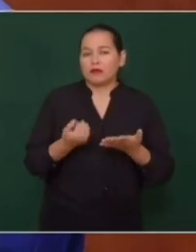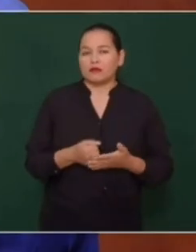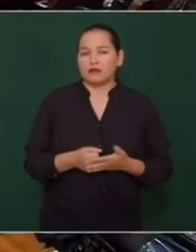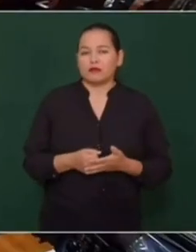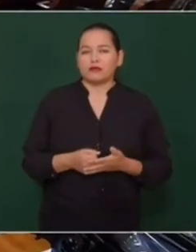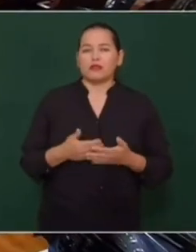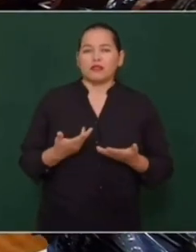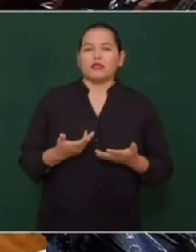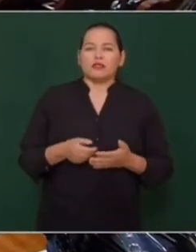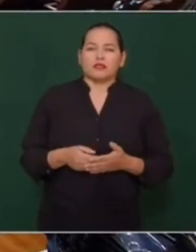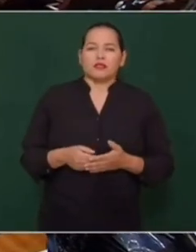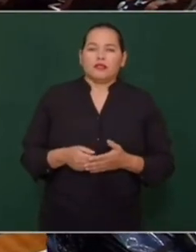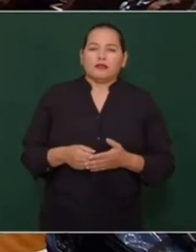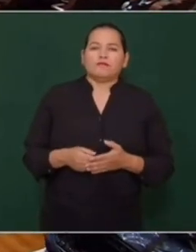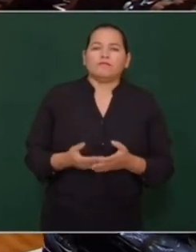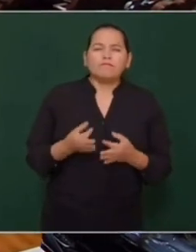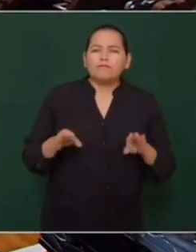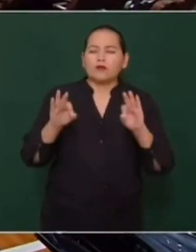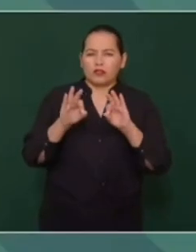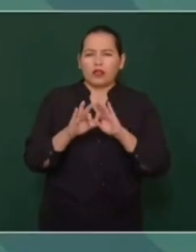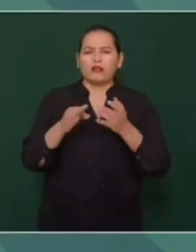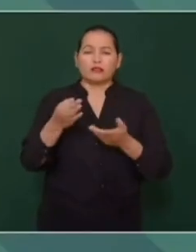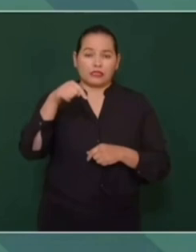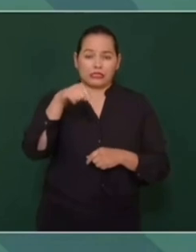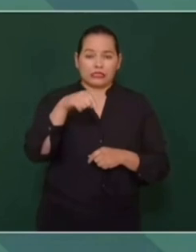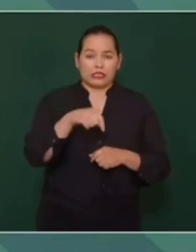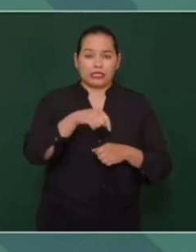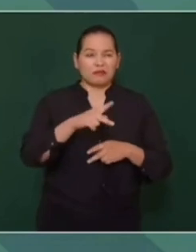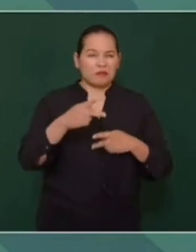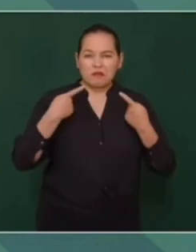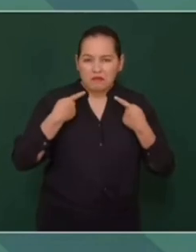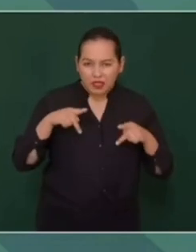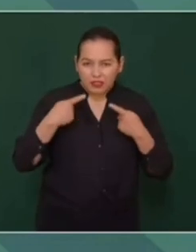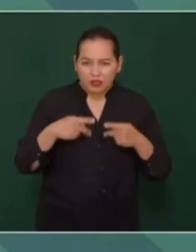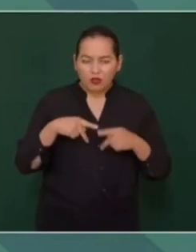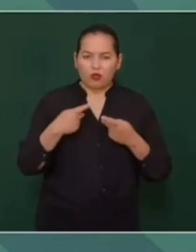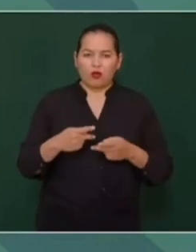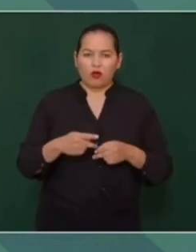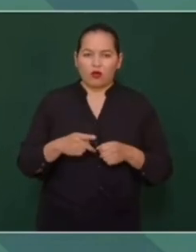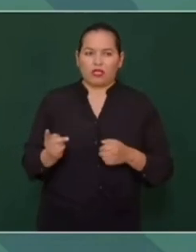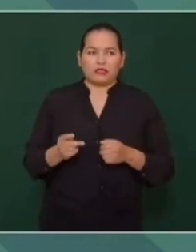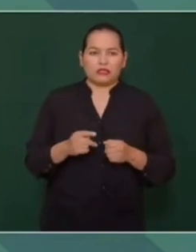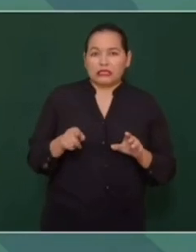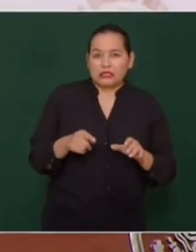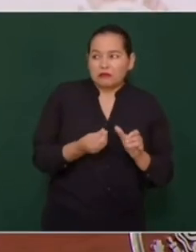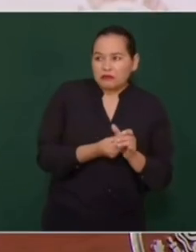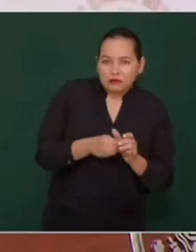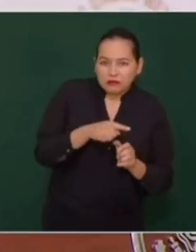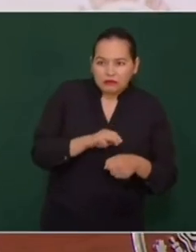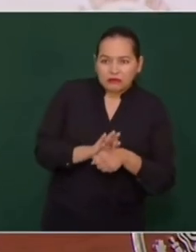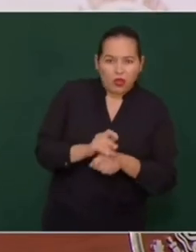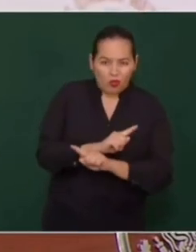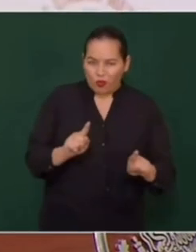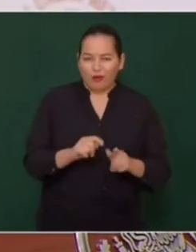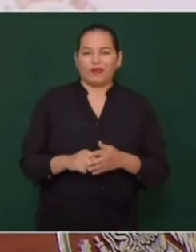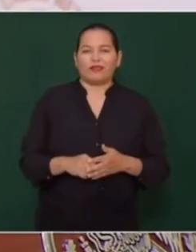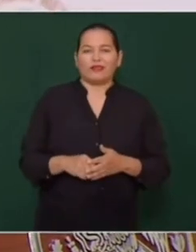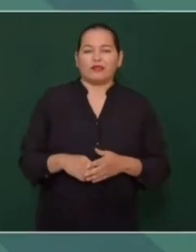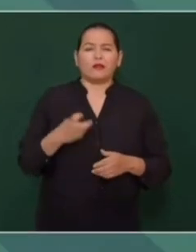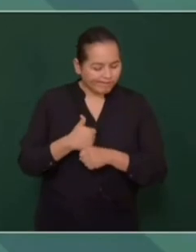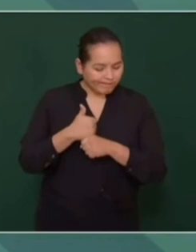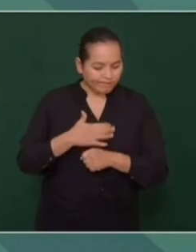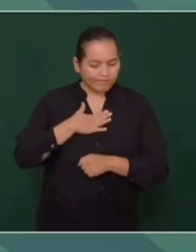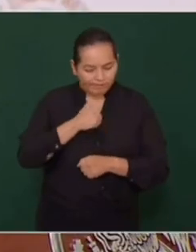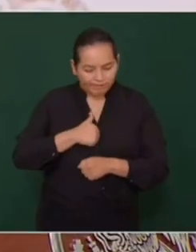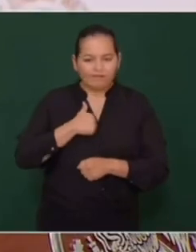importante seguir llamando al pueblo para que no respalde estas actividades ilícitas, que además son muy